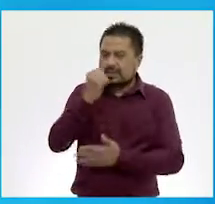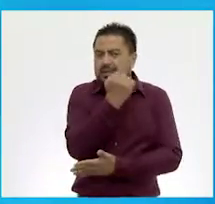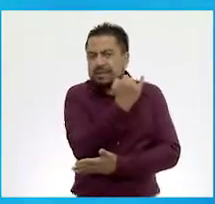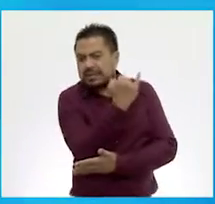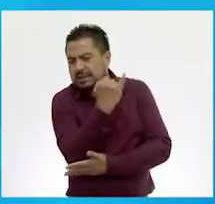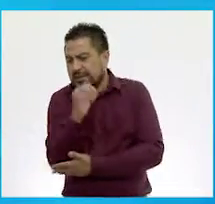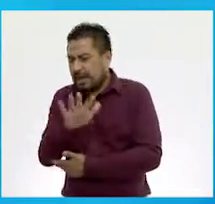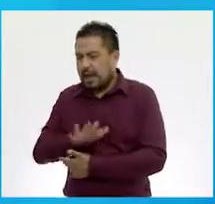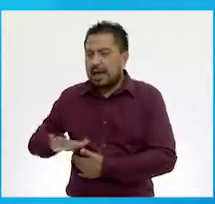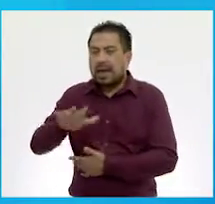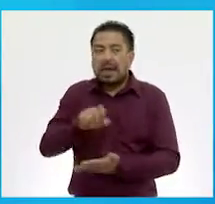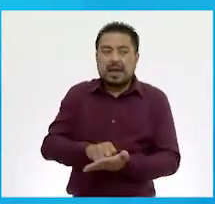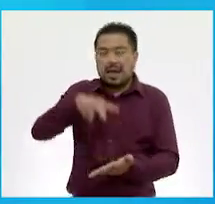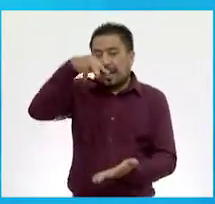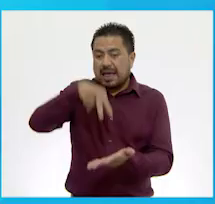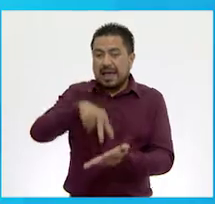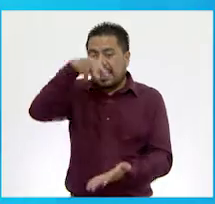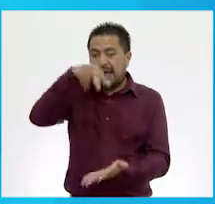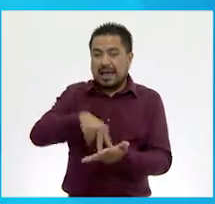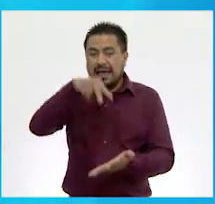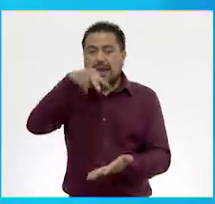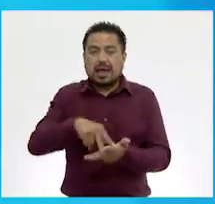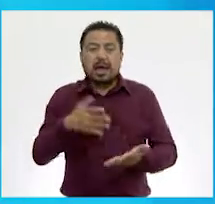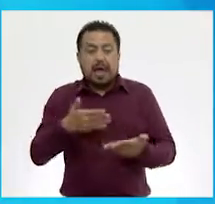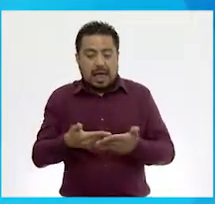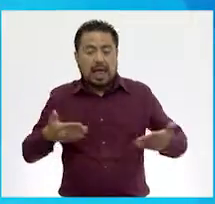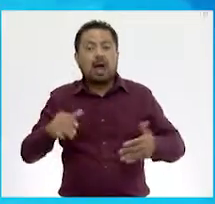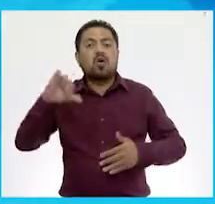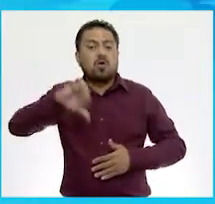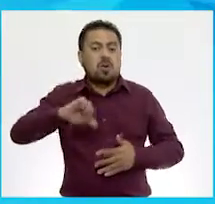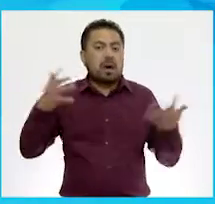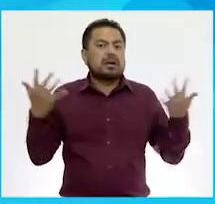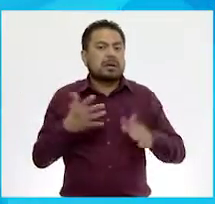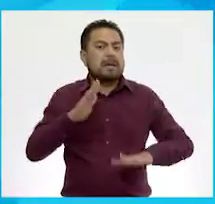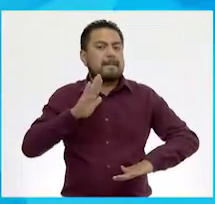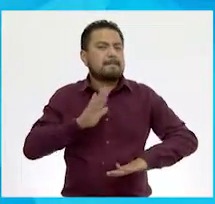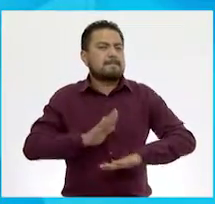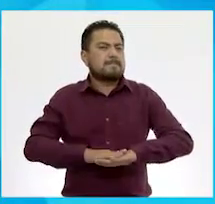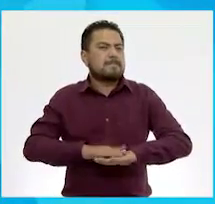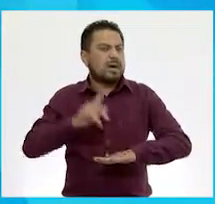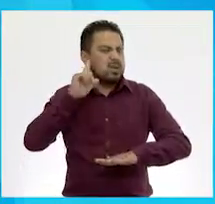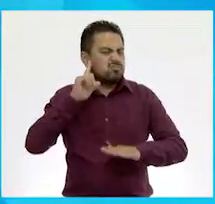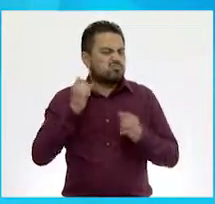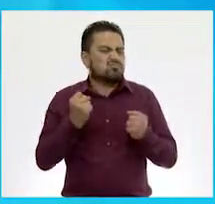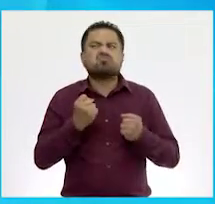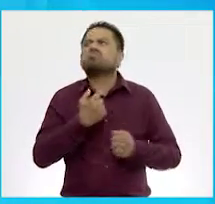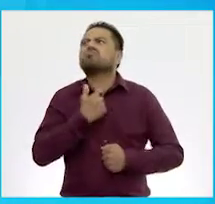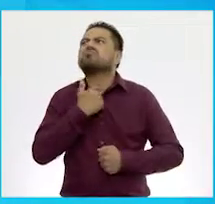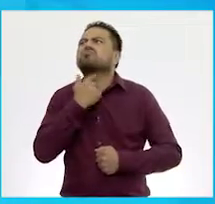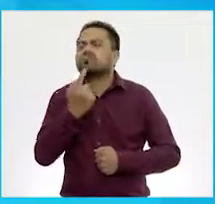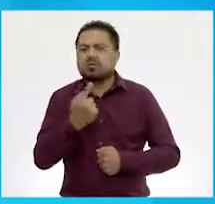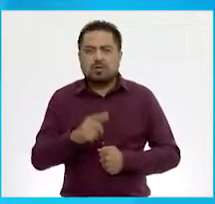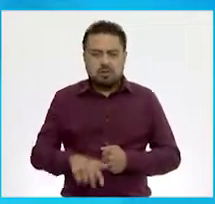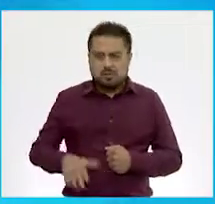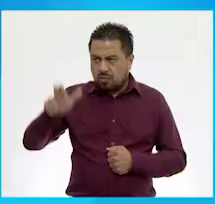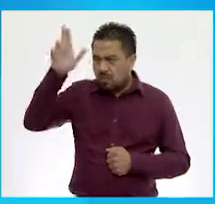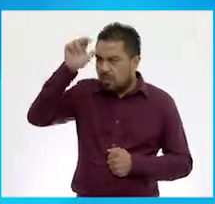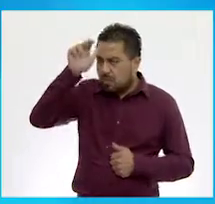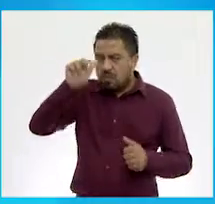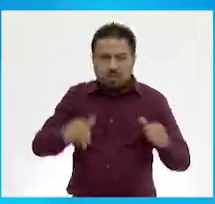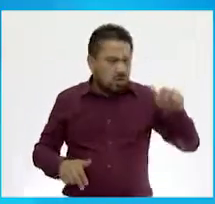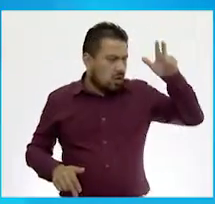jardín! ¡Y saltamos! Ahora lo vamos a hacer muy, muy grave. ¡Conejito,